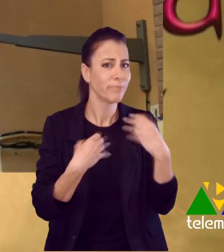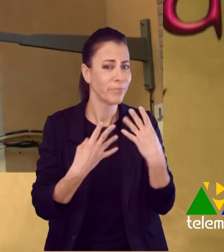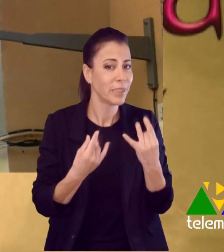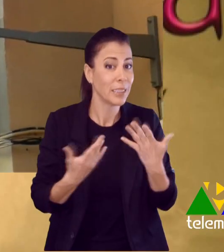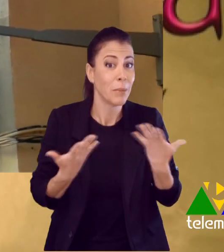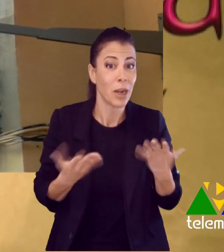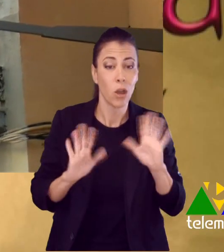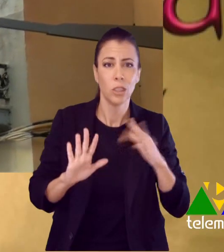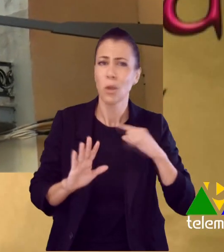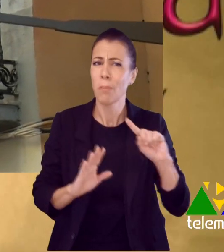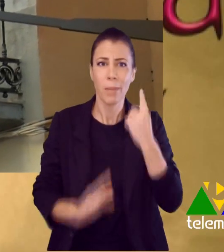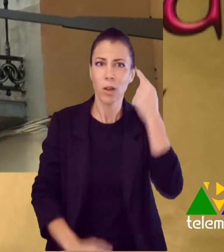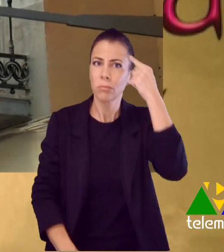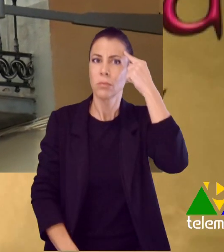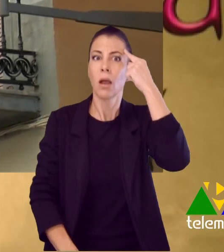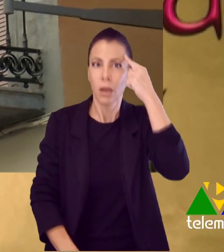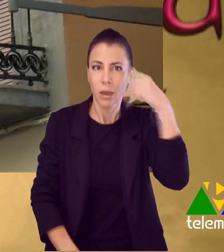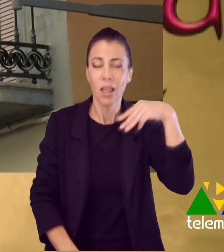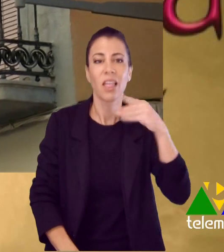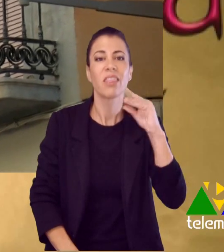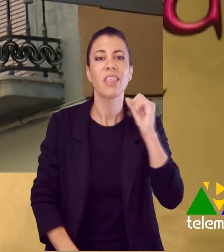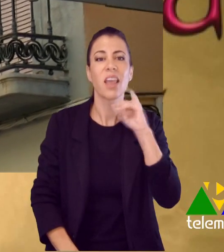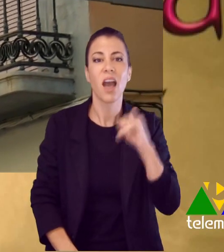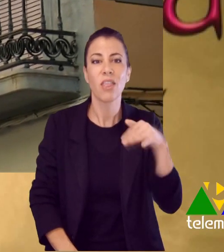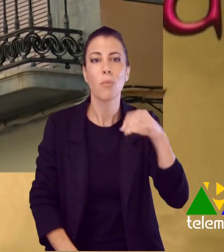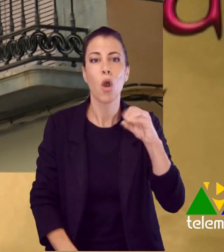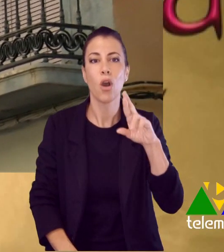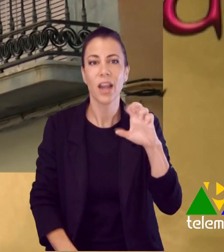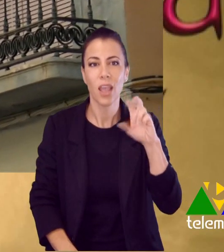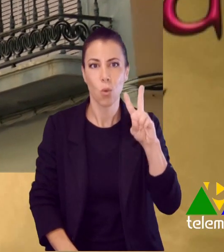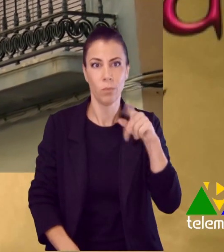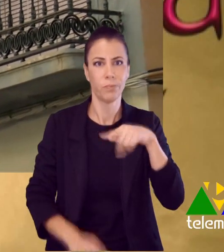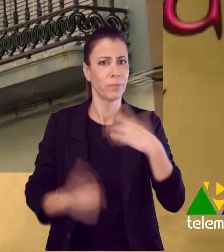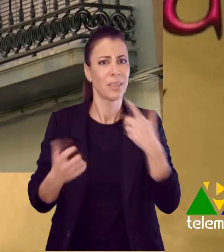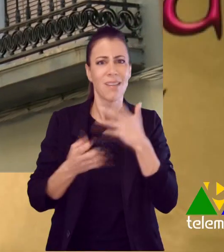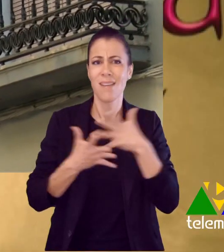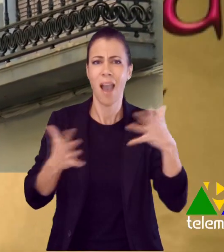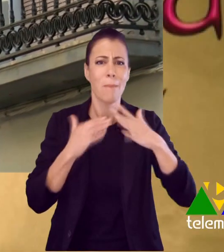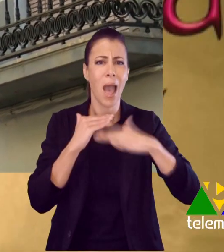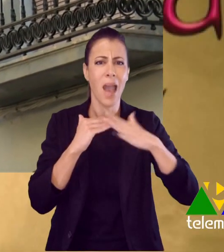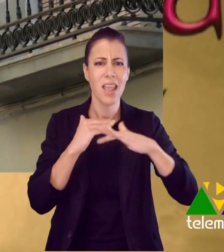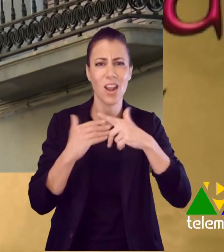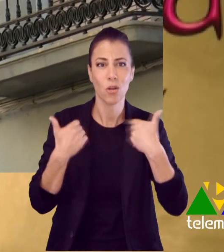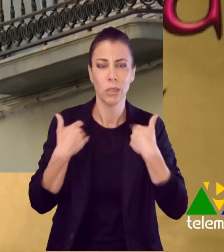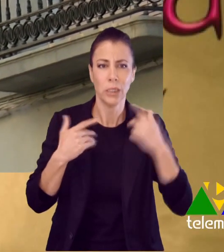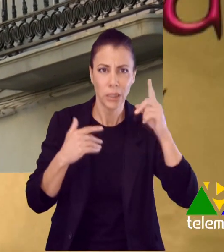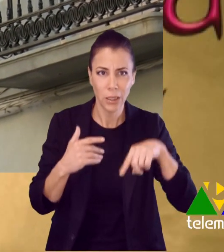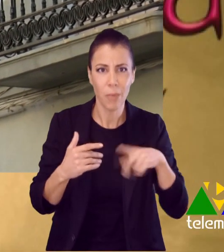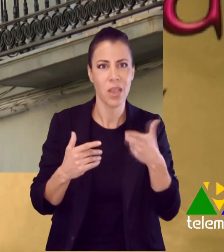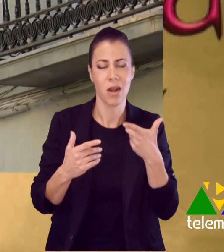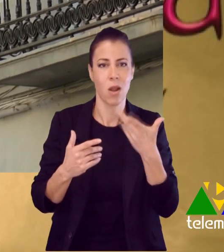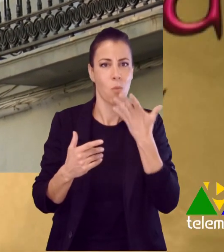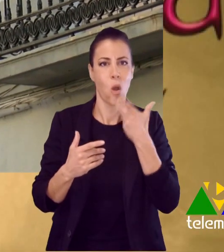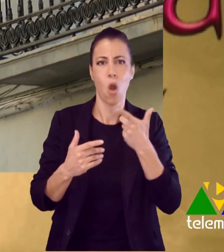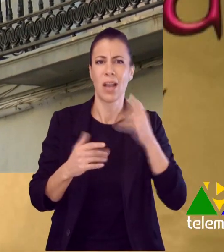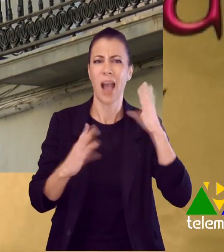mí el primero que me viene a la mente es Díaz Moreu, lógicamente, claro, nuestro gran marino motrileño, y ese acorazado Colón, Guerra